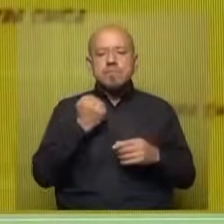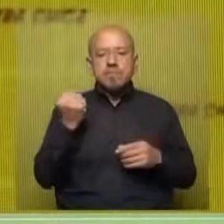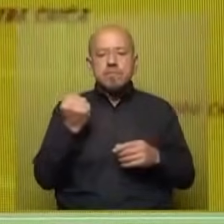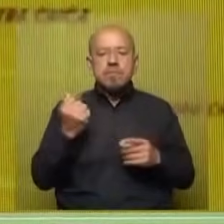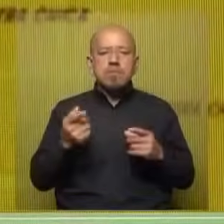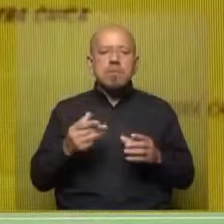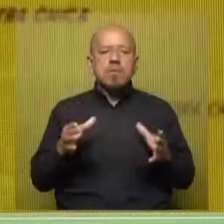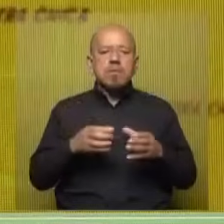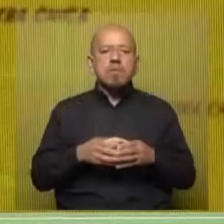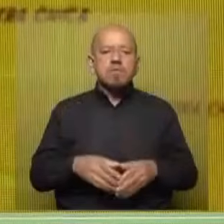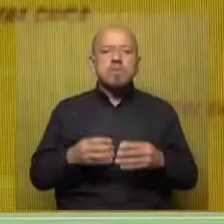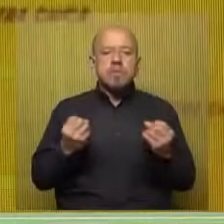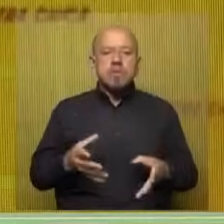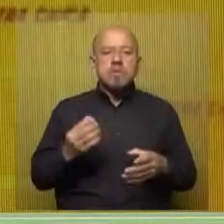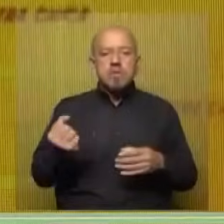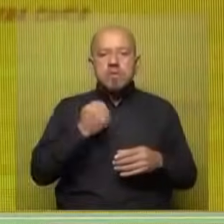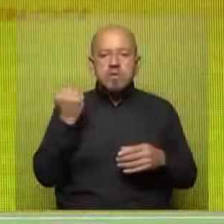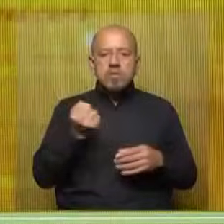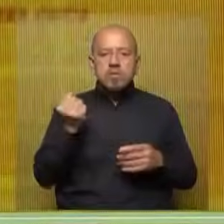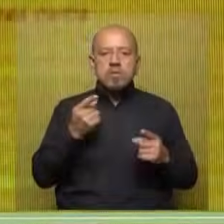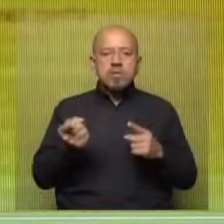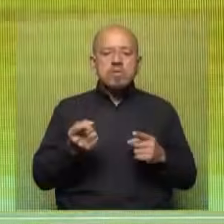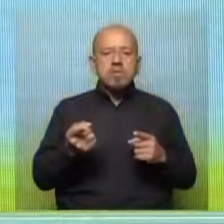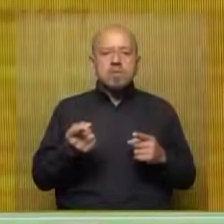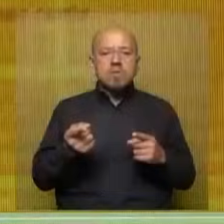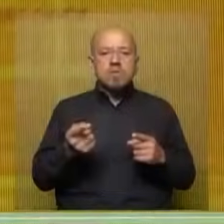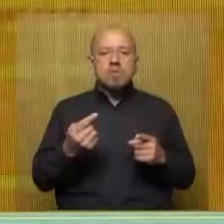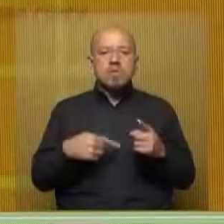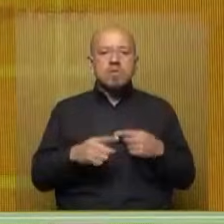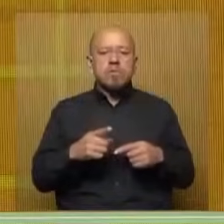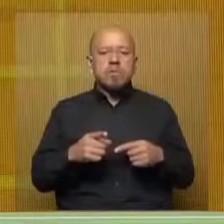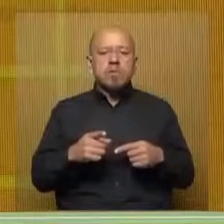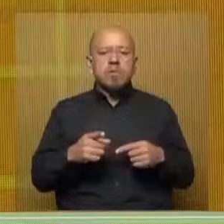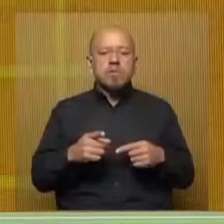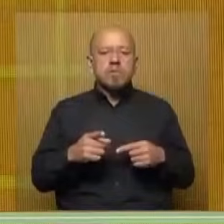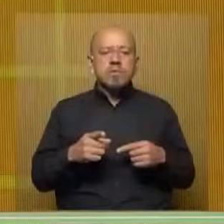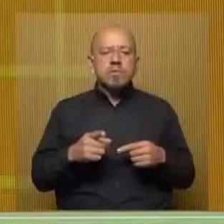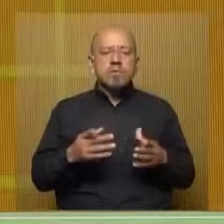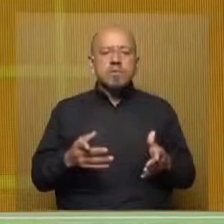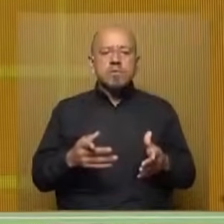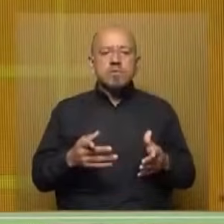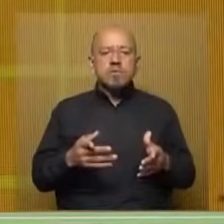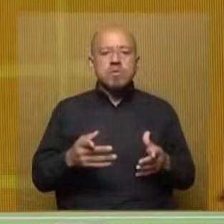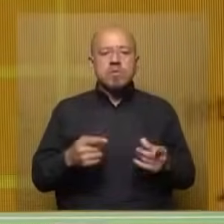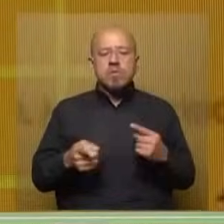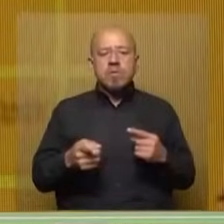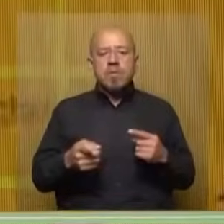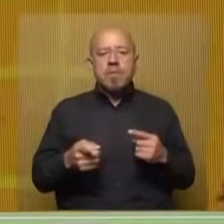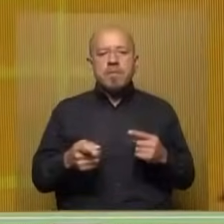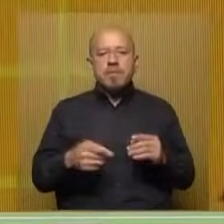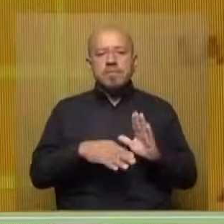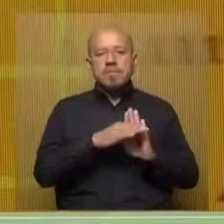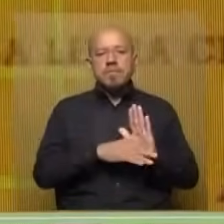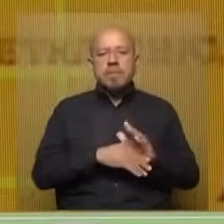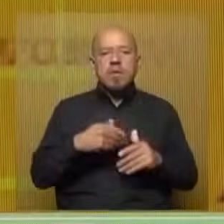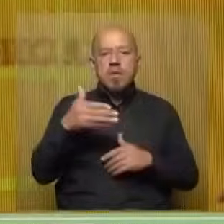colectiva. Por eso es importante tener un programa. Primera cosa que no es menor, ¿no? Porque el programa se hizo con una